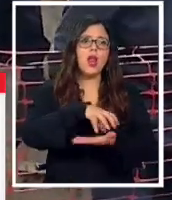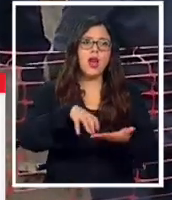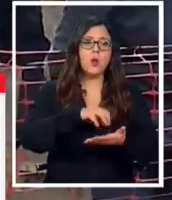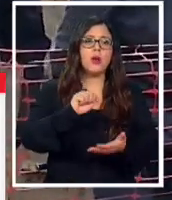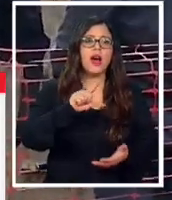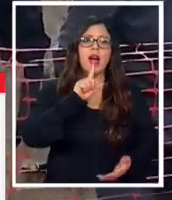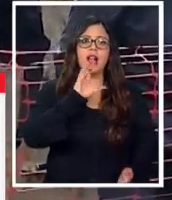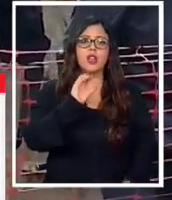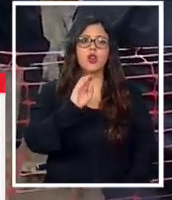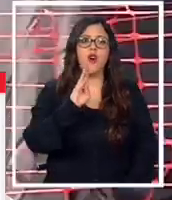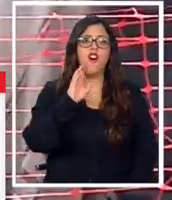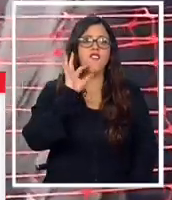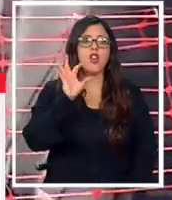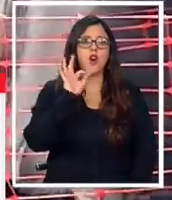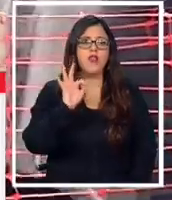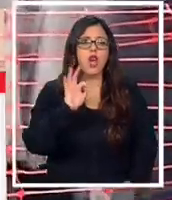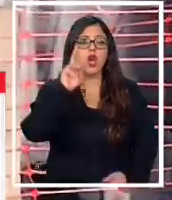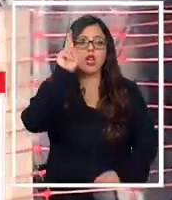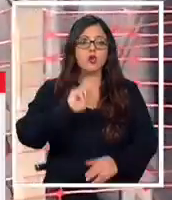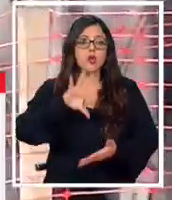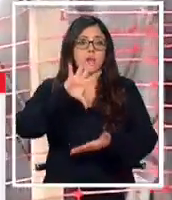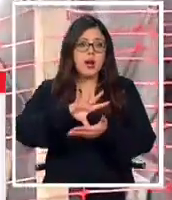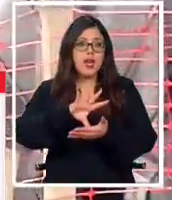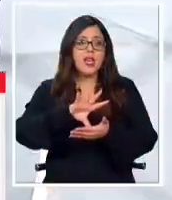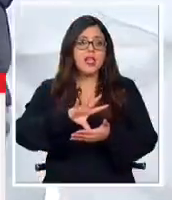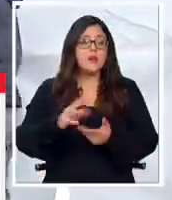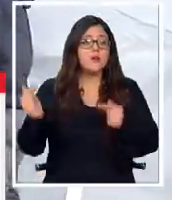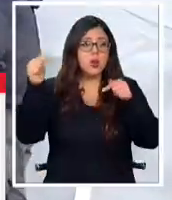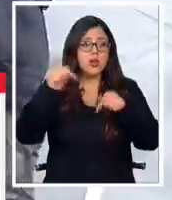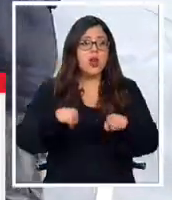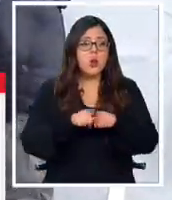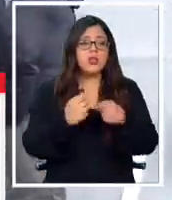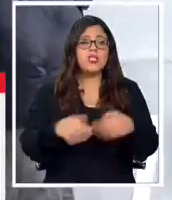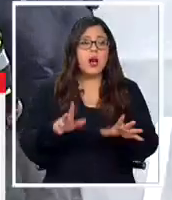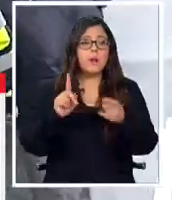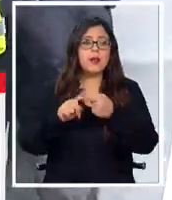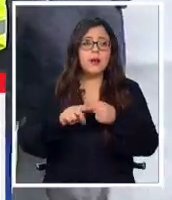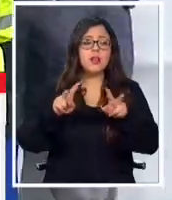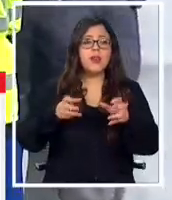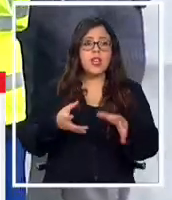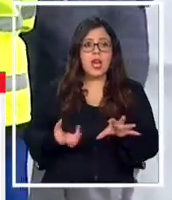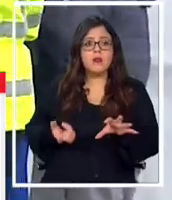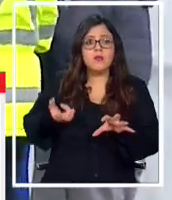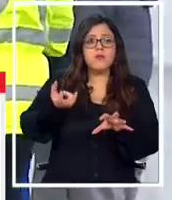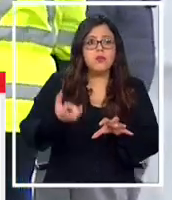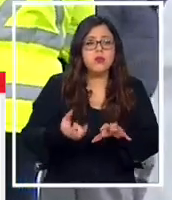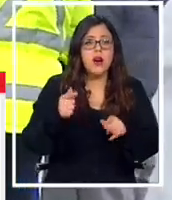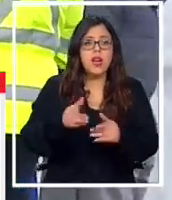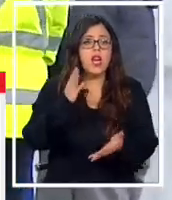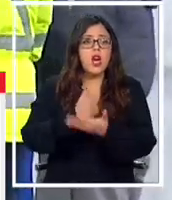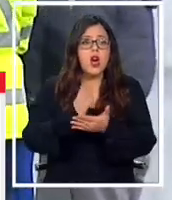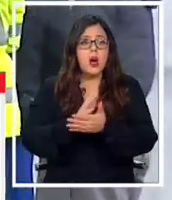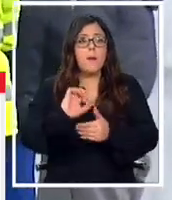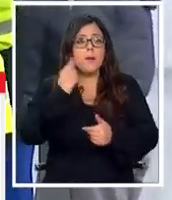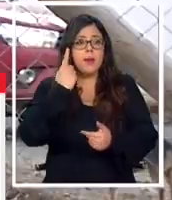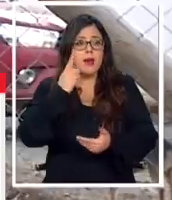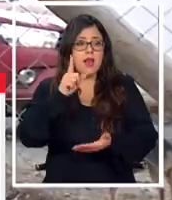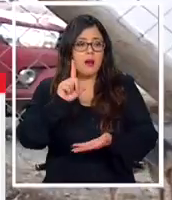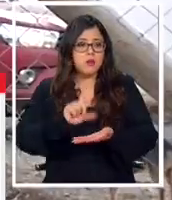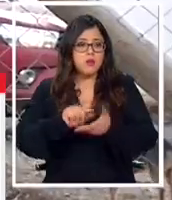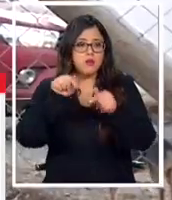alto bío bío en el sur del país lugar donde participó de la colocación de la primera piedra de la escuela para mucho de la comunidad de que poca ralco